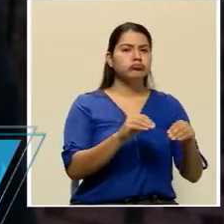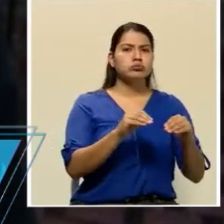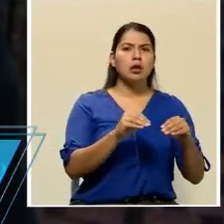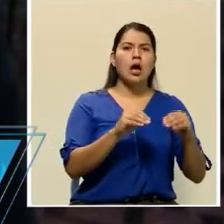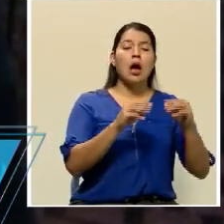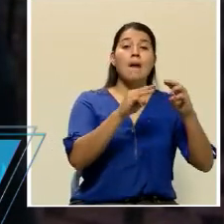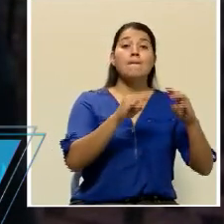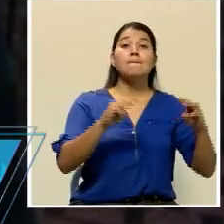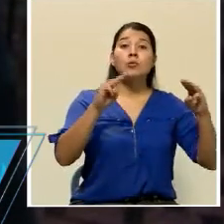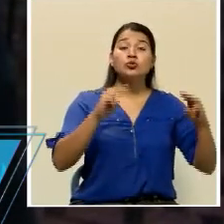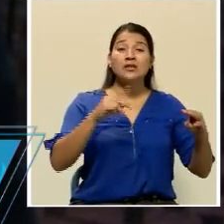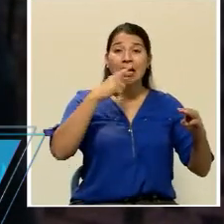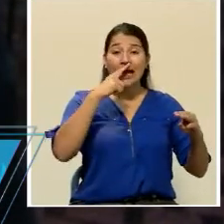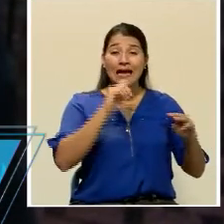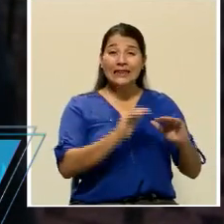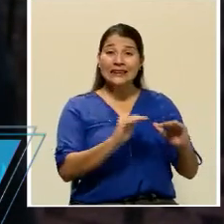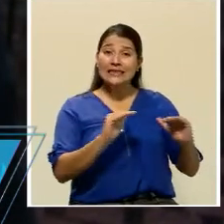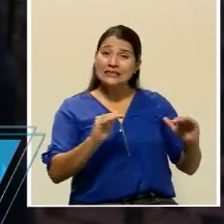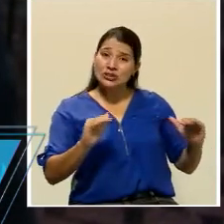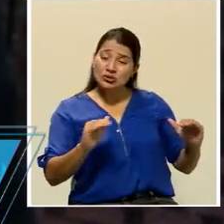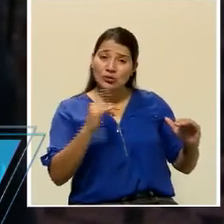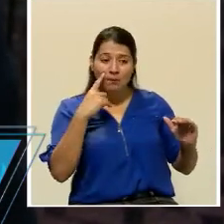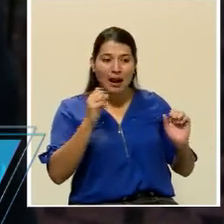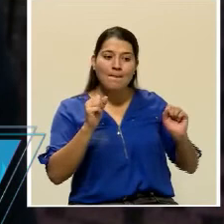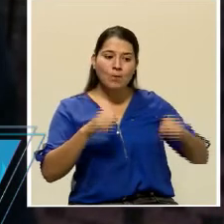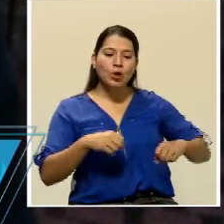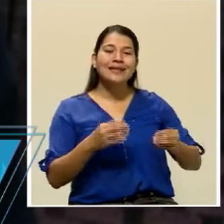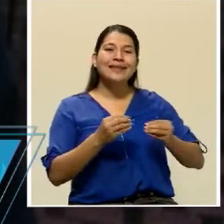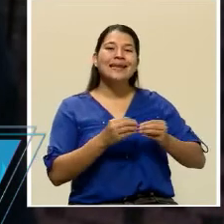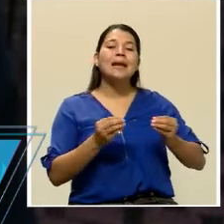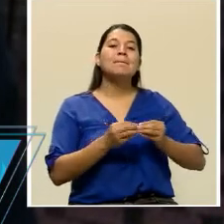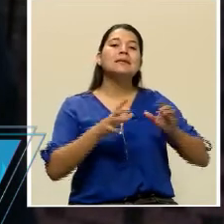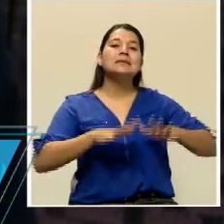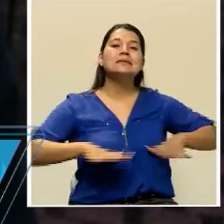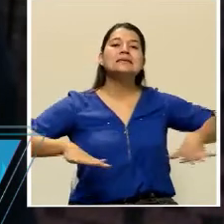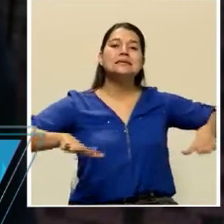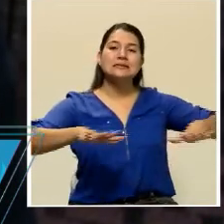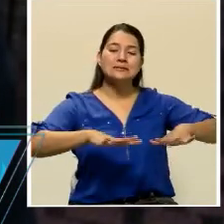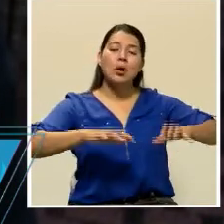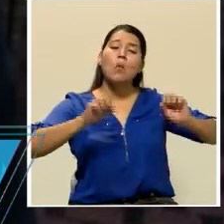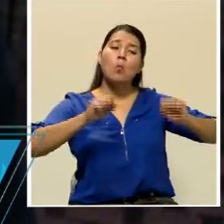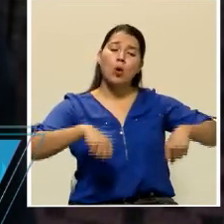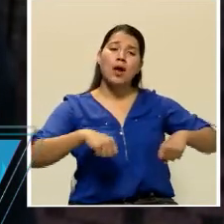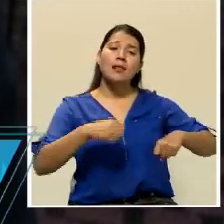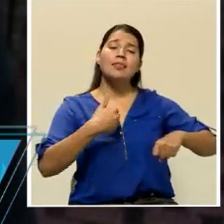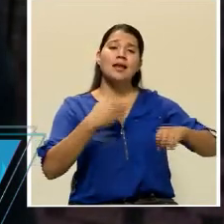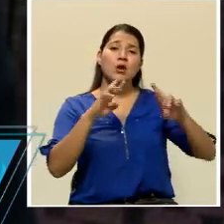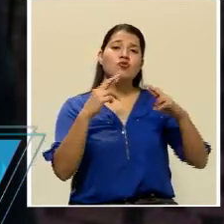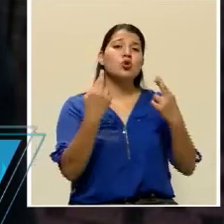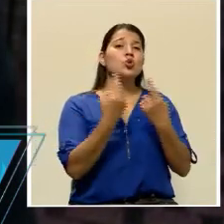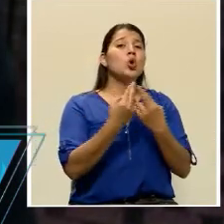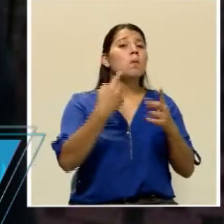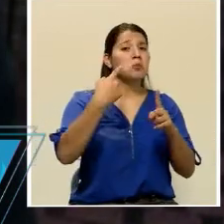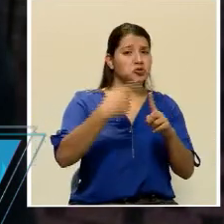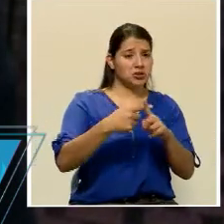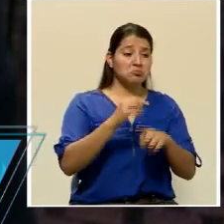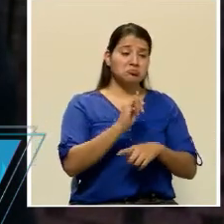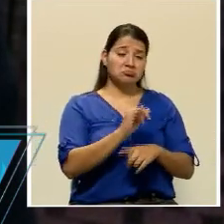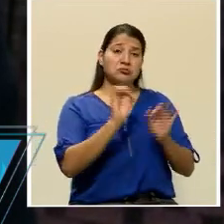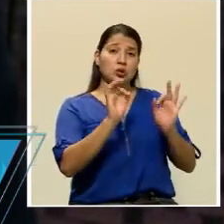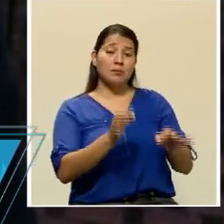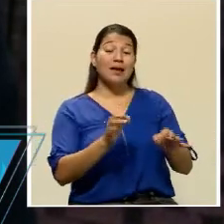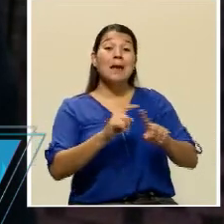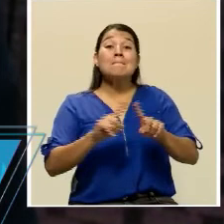tener una mayor amplitud y poder llevar a cabo las sesiones de forma más tranquila. Yo creo que eso fue un acierto, pero además tengo que